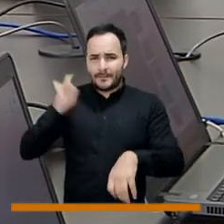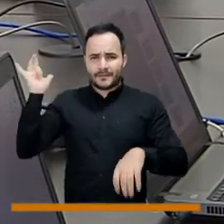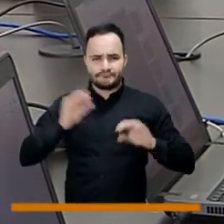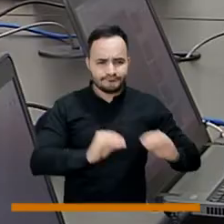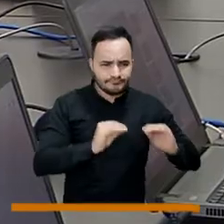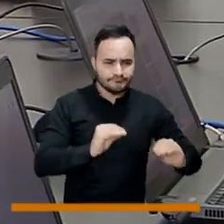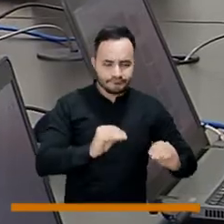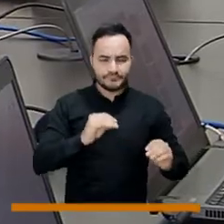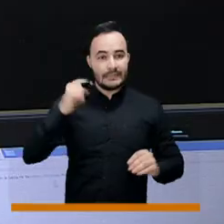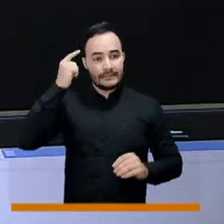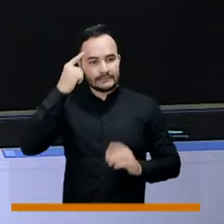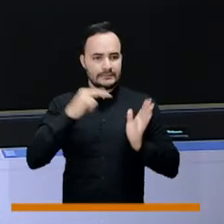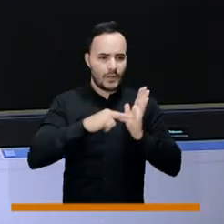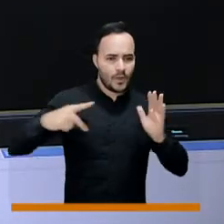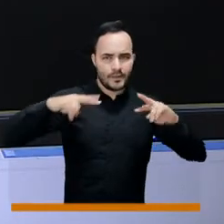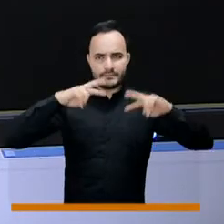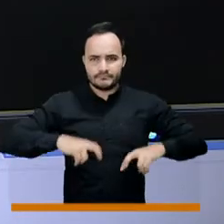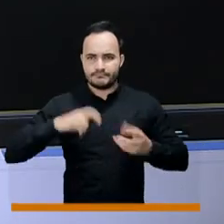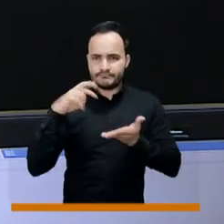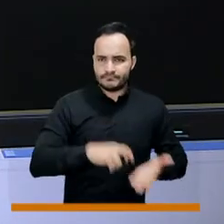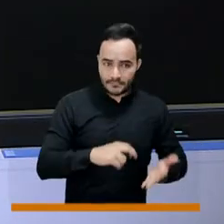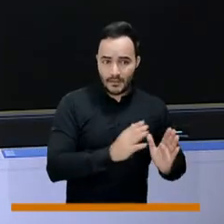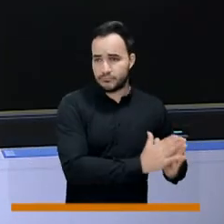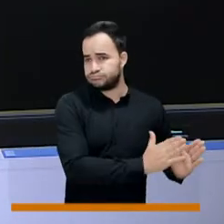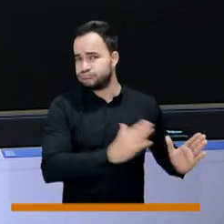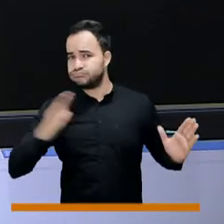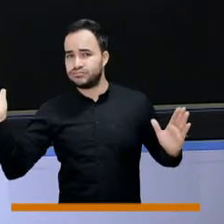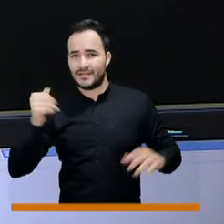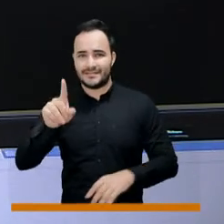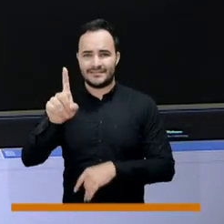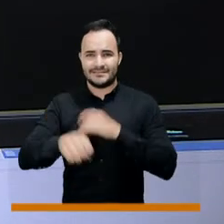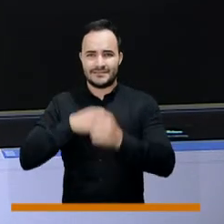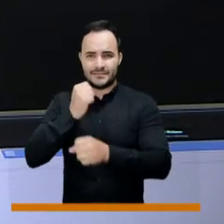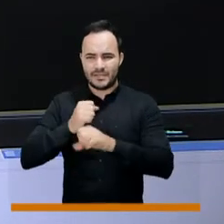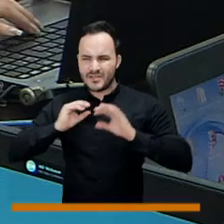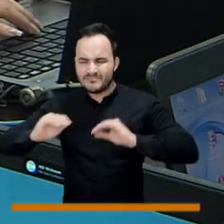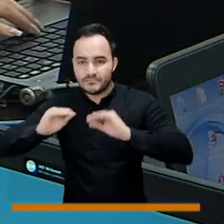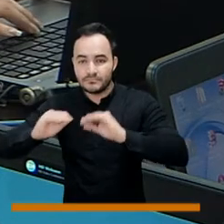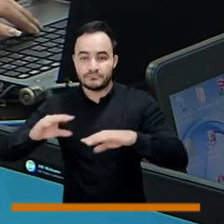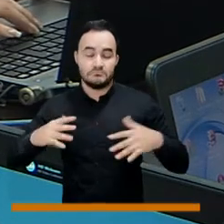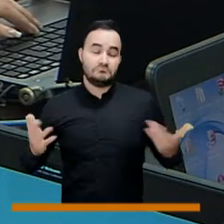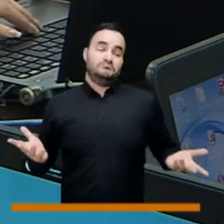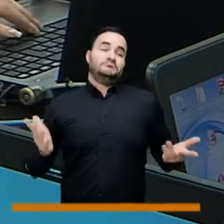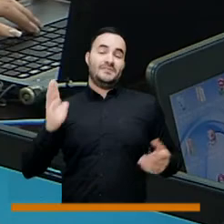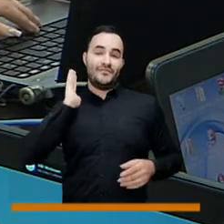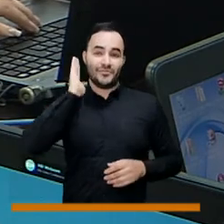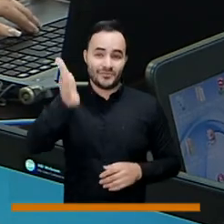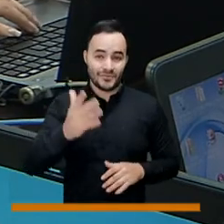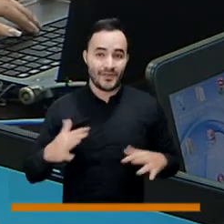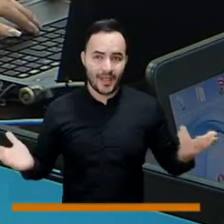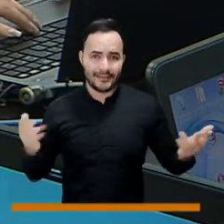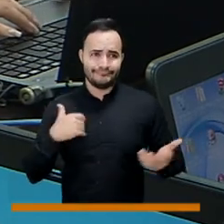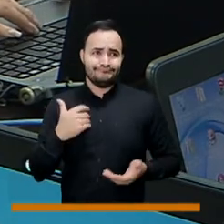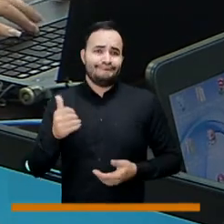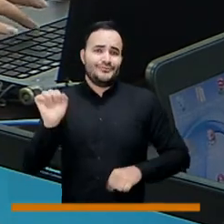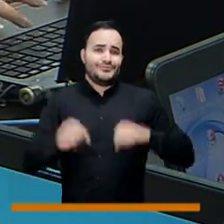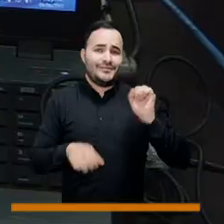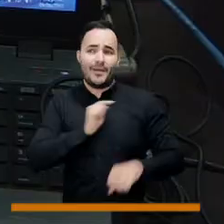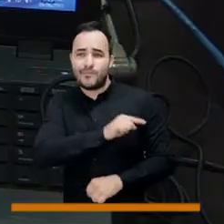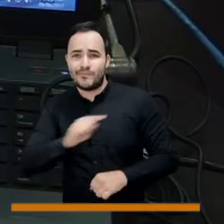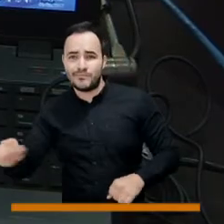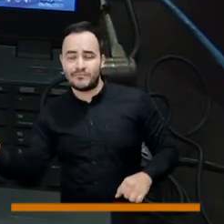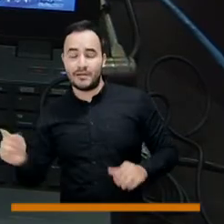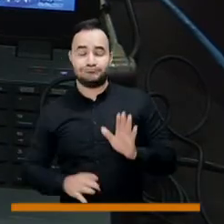los 16, 17 años, pues créeme que a los 17 años vamos a tener inclusive vamos a poder tener nuevos millonarios, uno no se